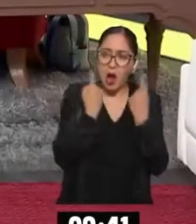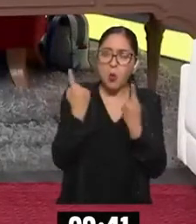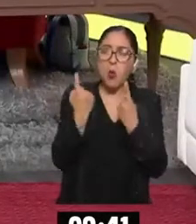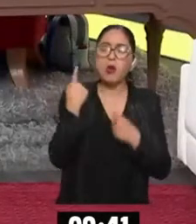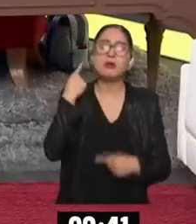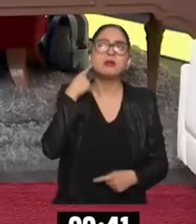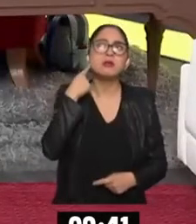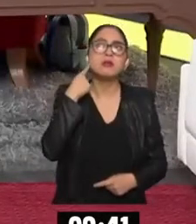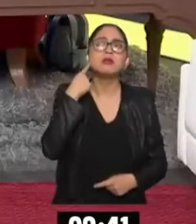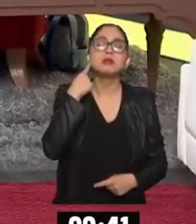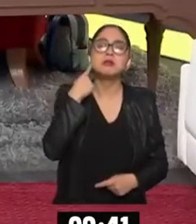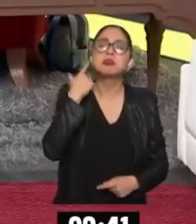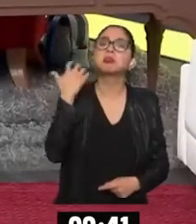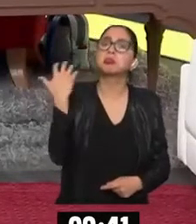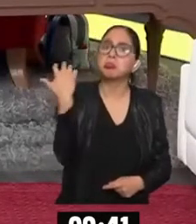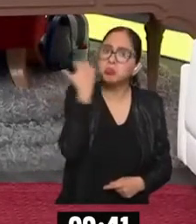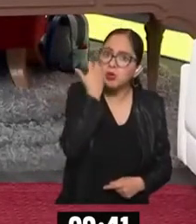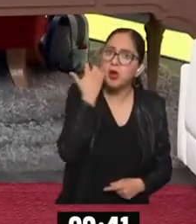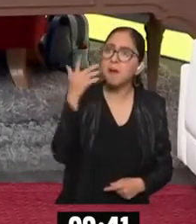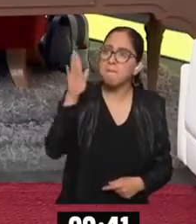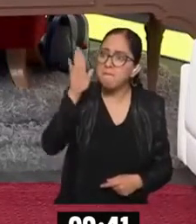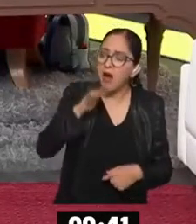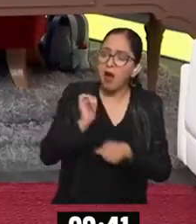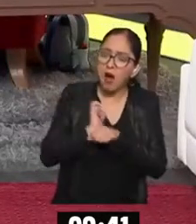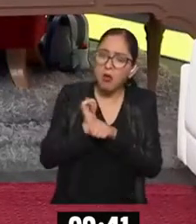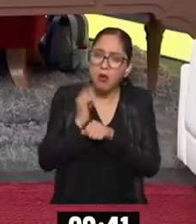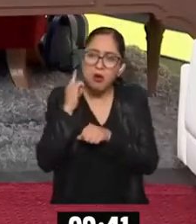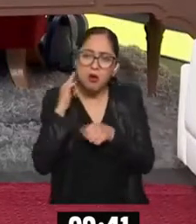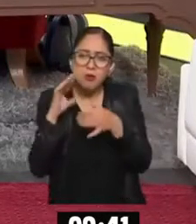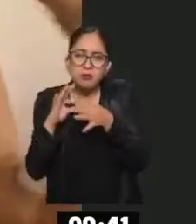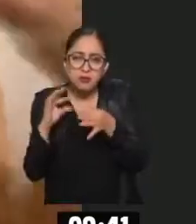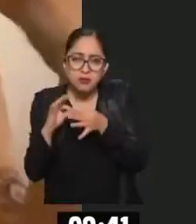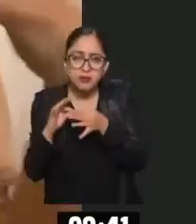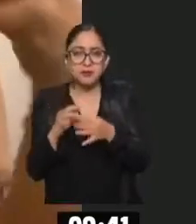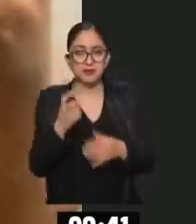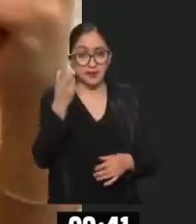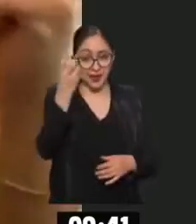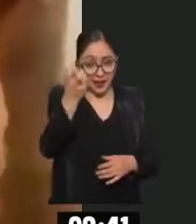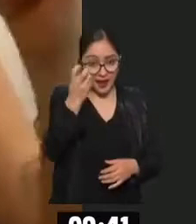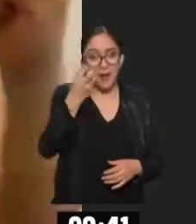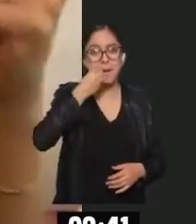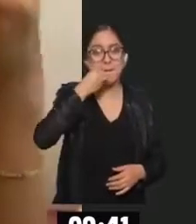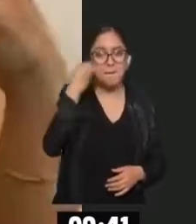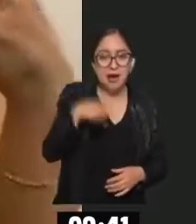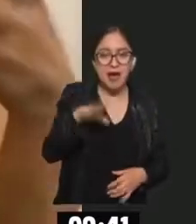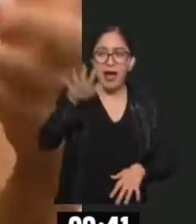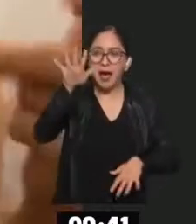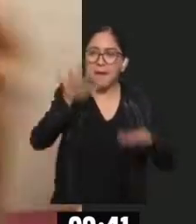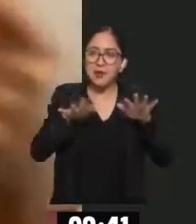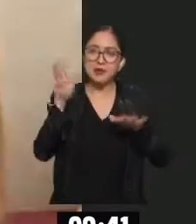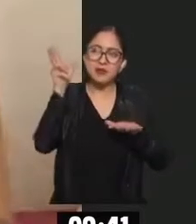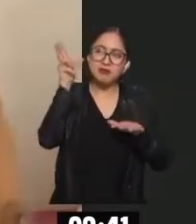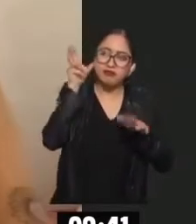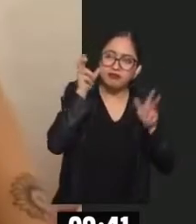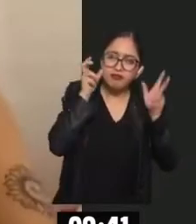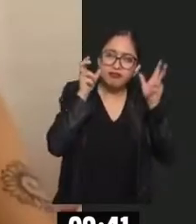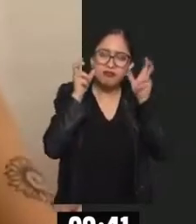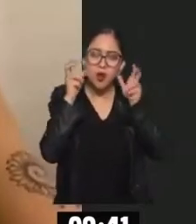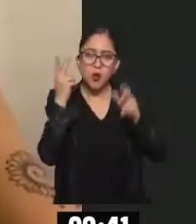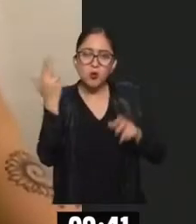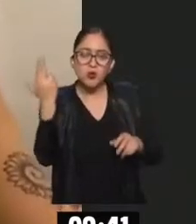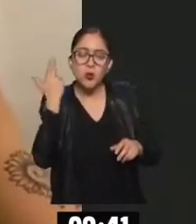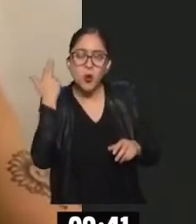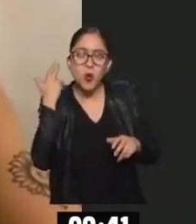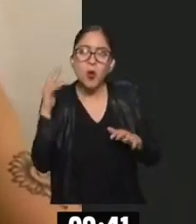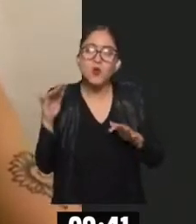todo. Sí, que volvemos a esta cosa de la radionovela donde te van metiendo con sonido y ambientación y de verdad